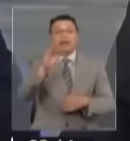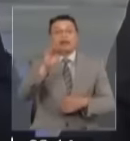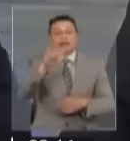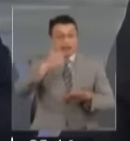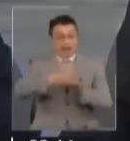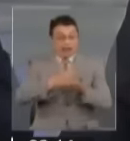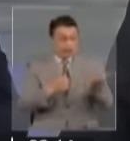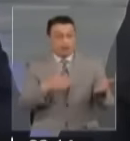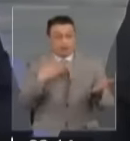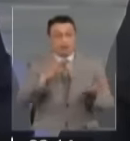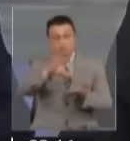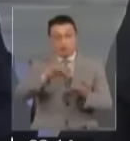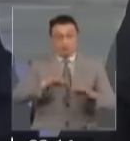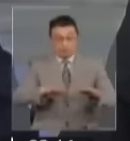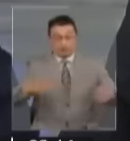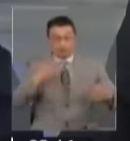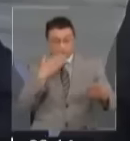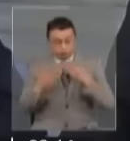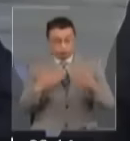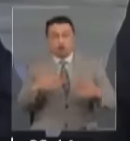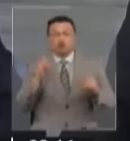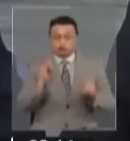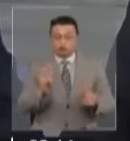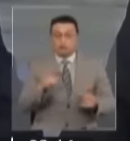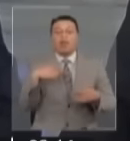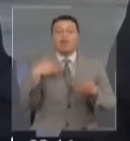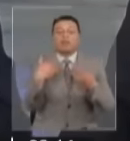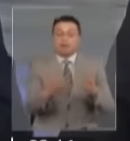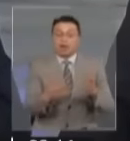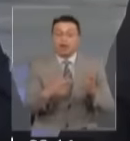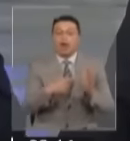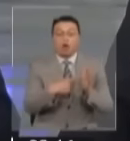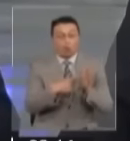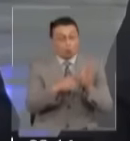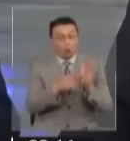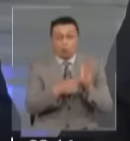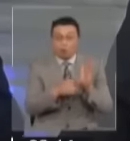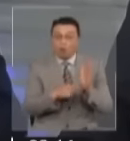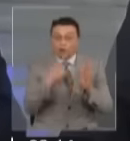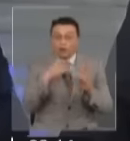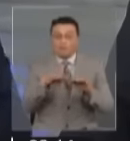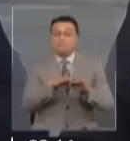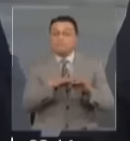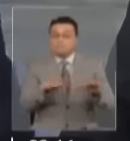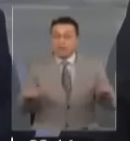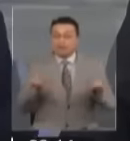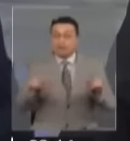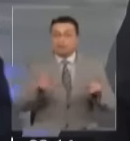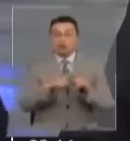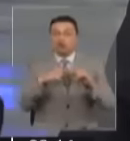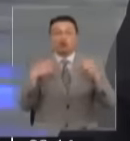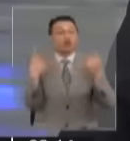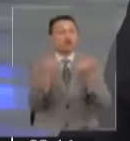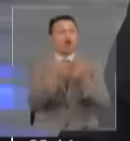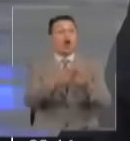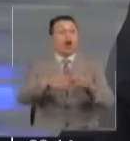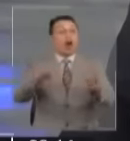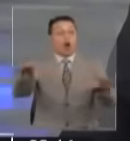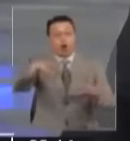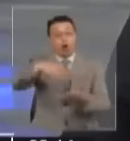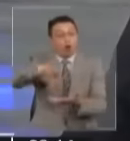muy interesantes, son muy importantes, pero también hay que dar cuenta de que estas mesas no están en toda la comuna,